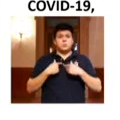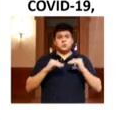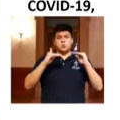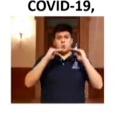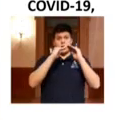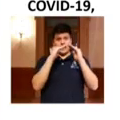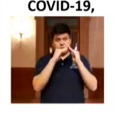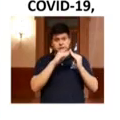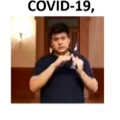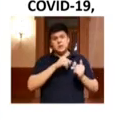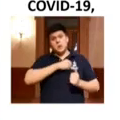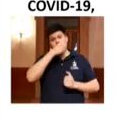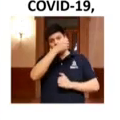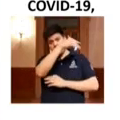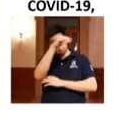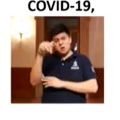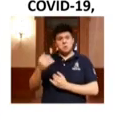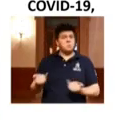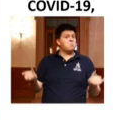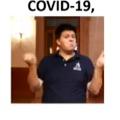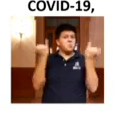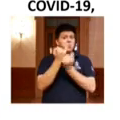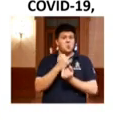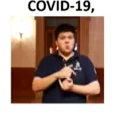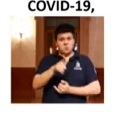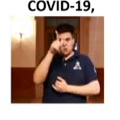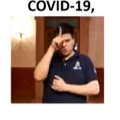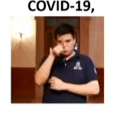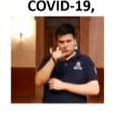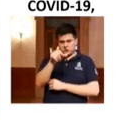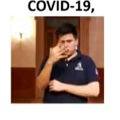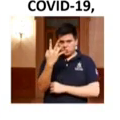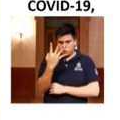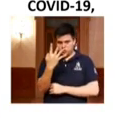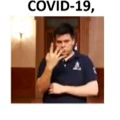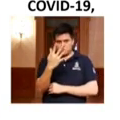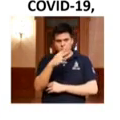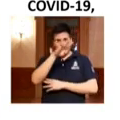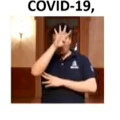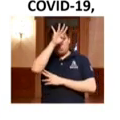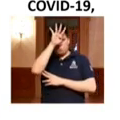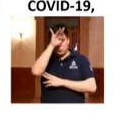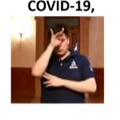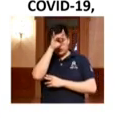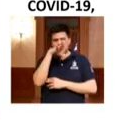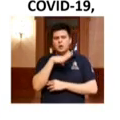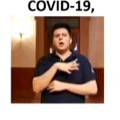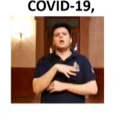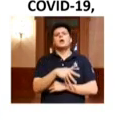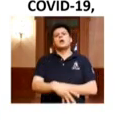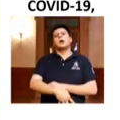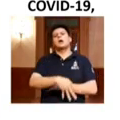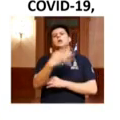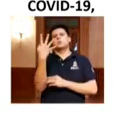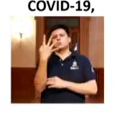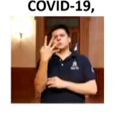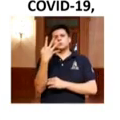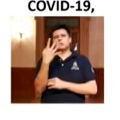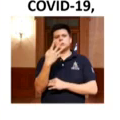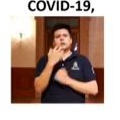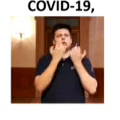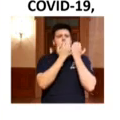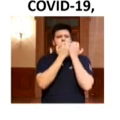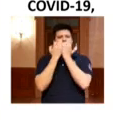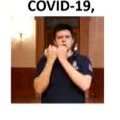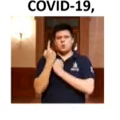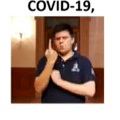siendo exactamente los mismos, Guadalupe con 74, Monterrey con 14 y Santiago con